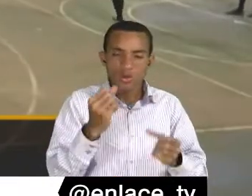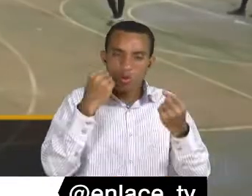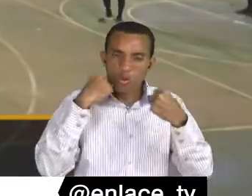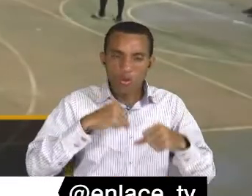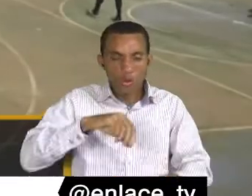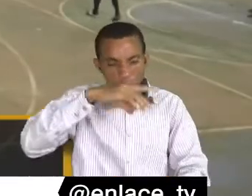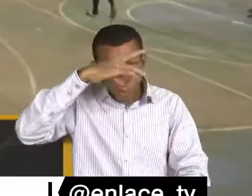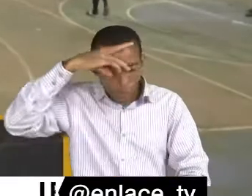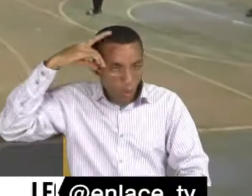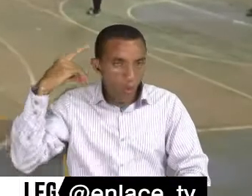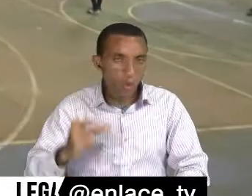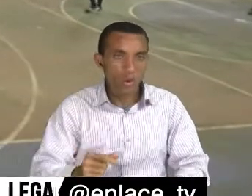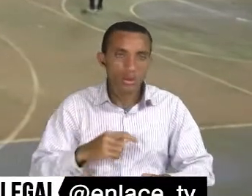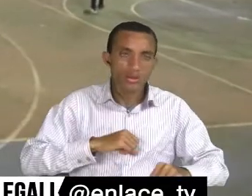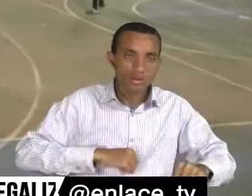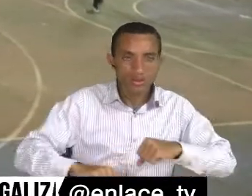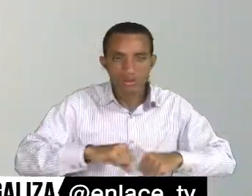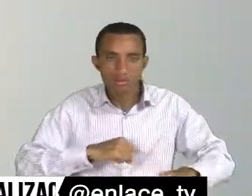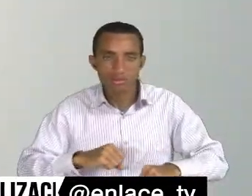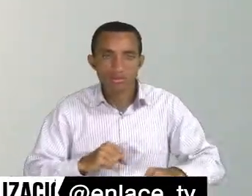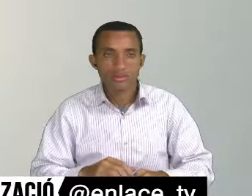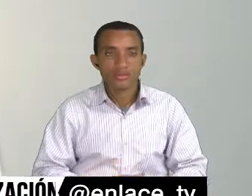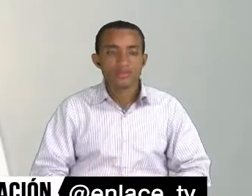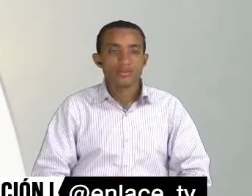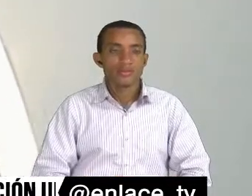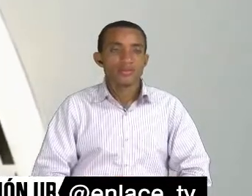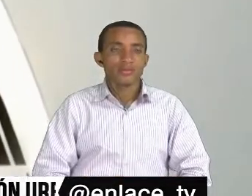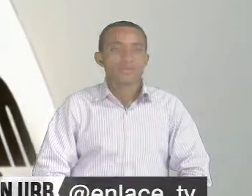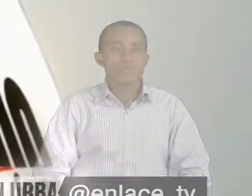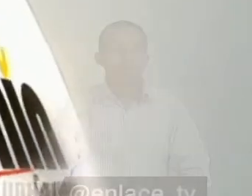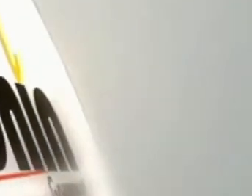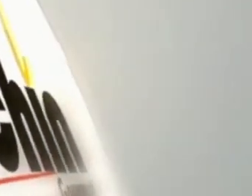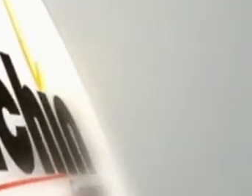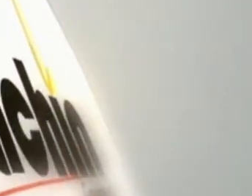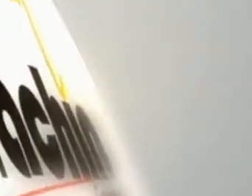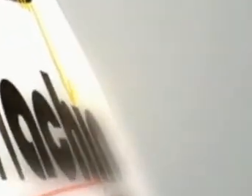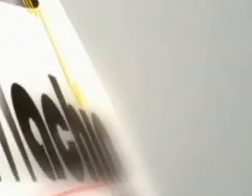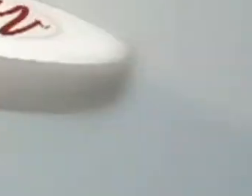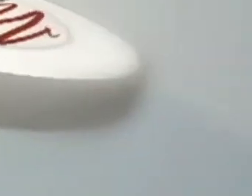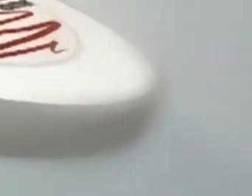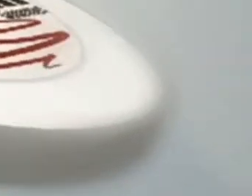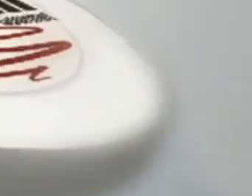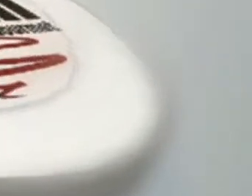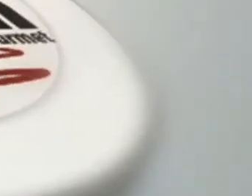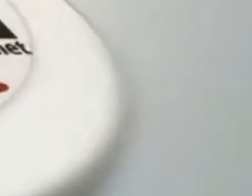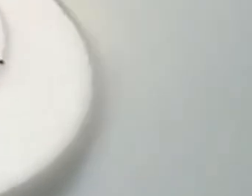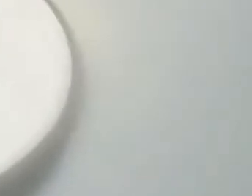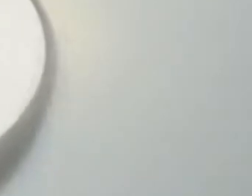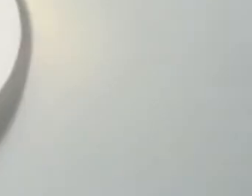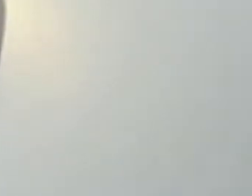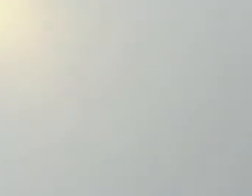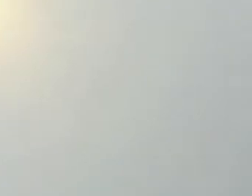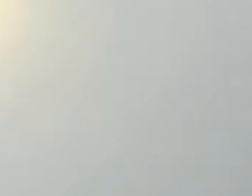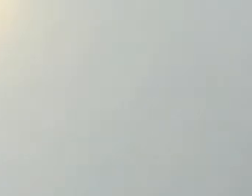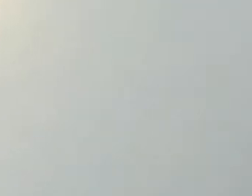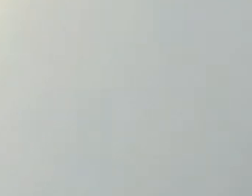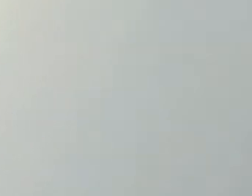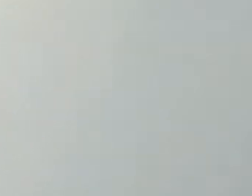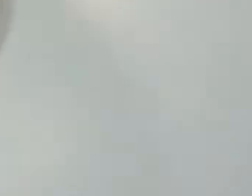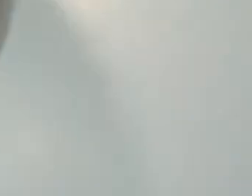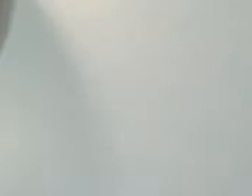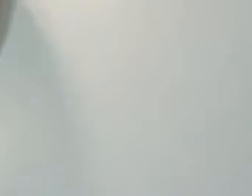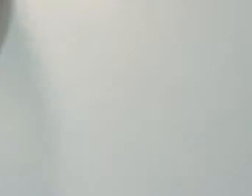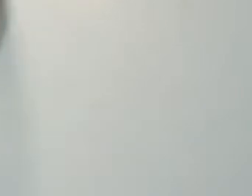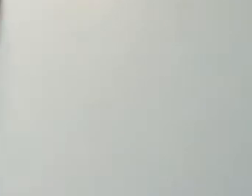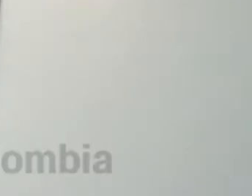así suba el nivel del campeonato. Hasta aquí los deportes, con el patrocinio de Restaurante El Machín Gourmet, ahora en